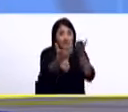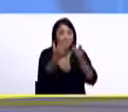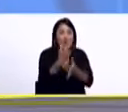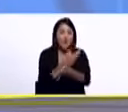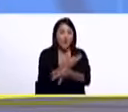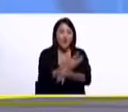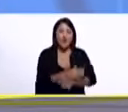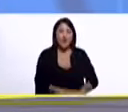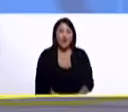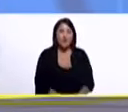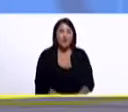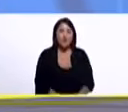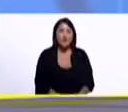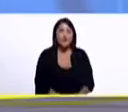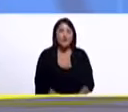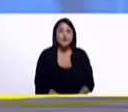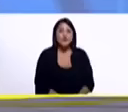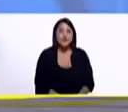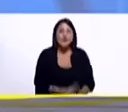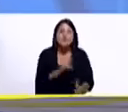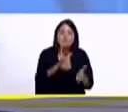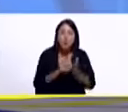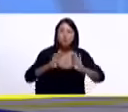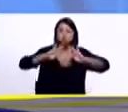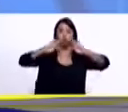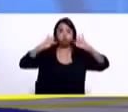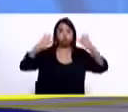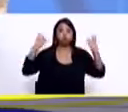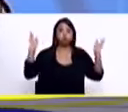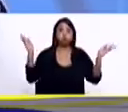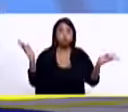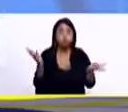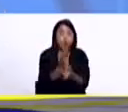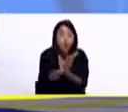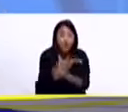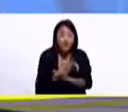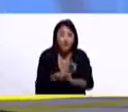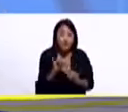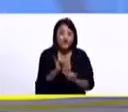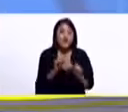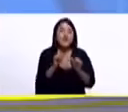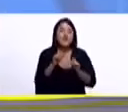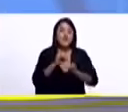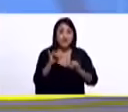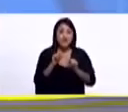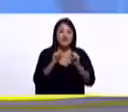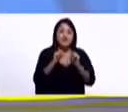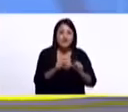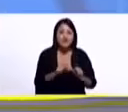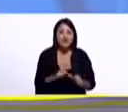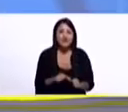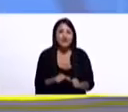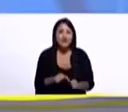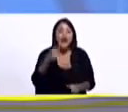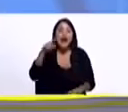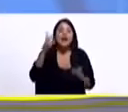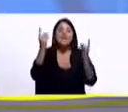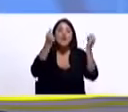porque es un espectáculo llegar al Monumental, ver el juego y después se quedan. Hasta una discoteca tiene.